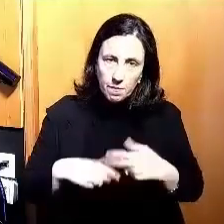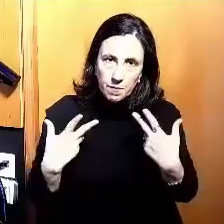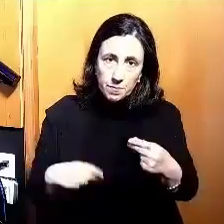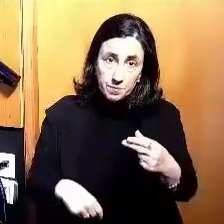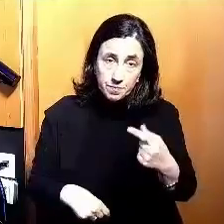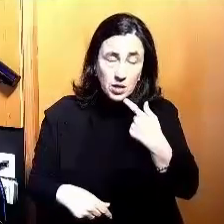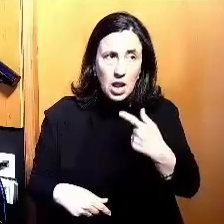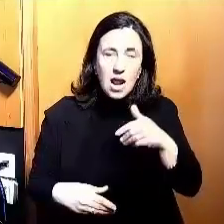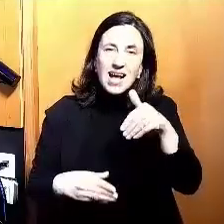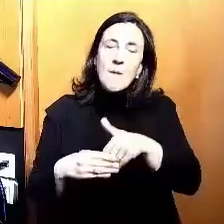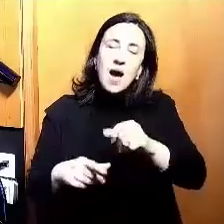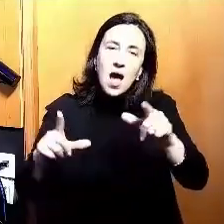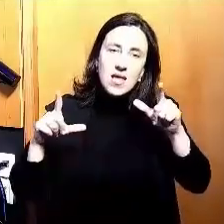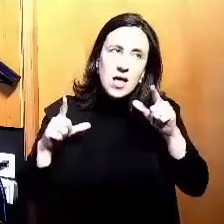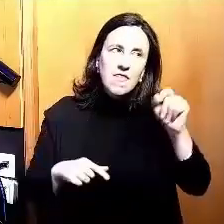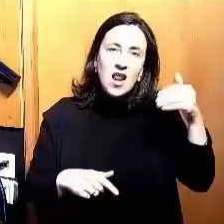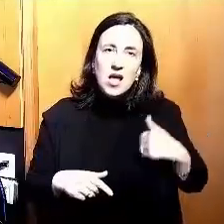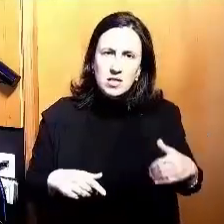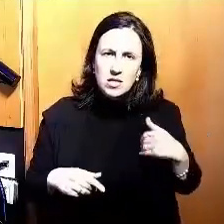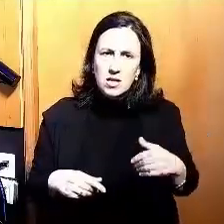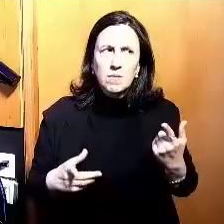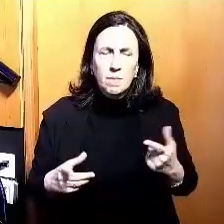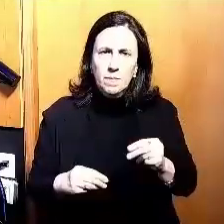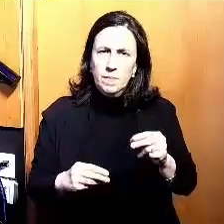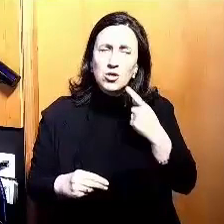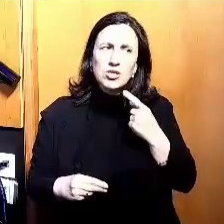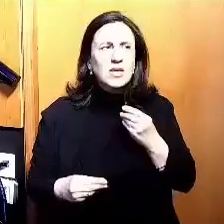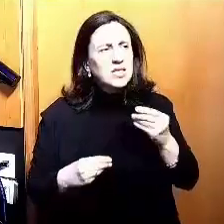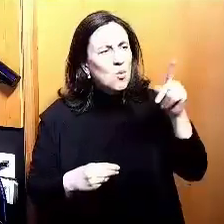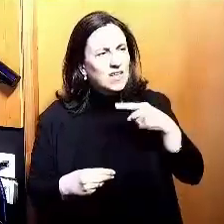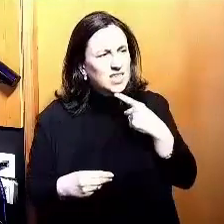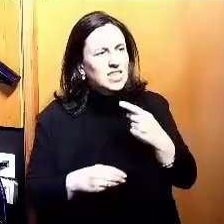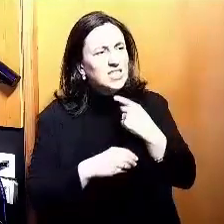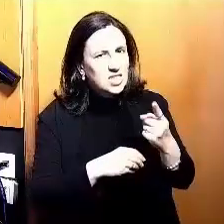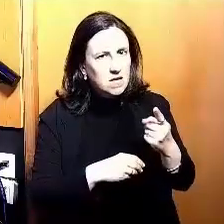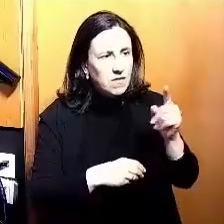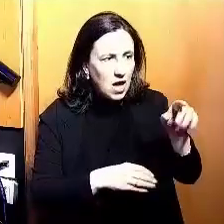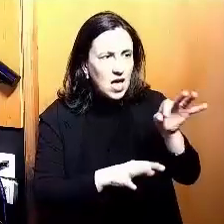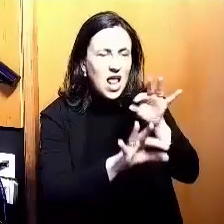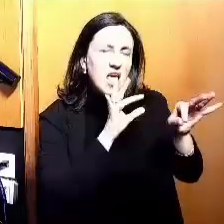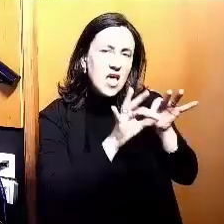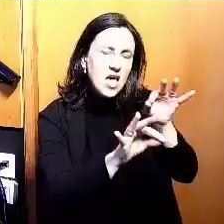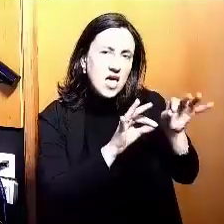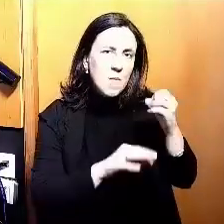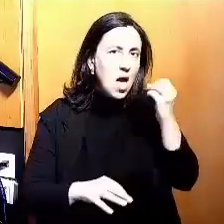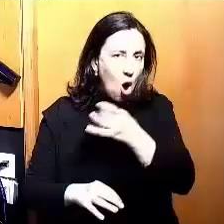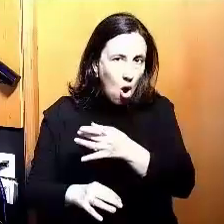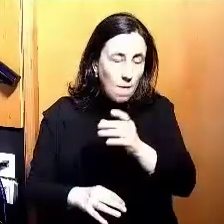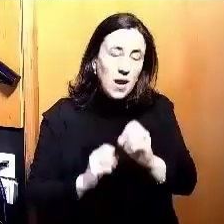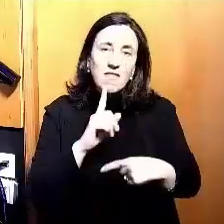Argentina es preocupante. Entonces, ¿qué se puede hacer sobre esas agendas y qué queremos construir para el